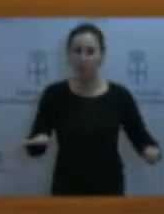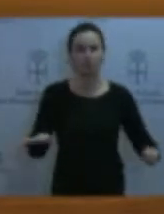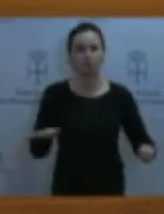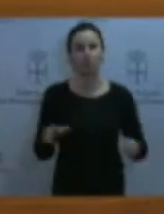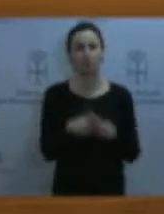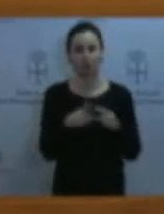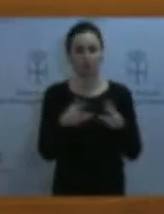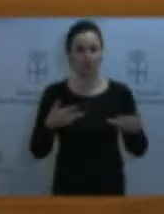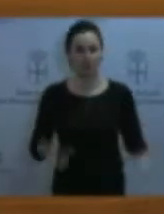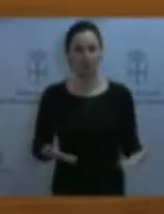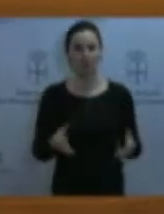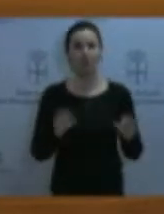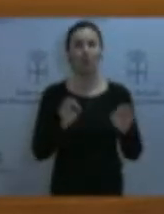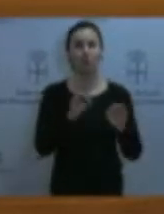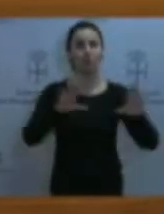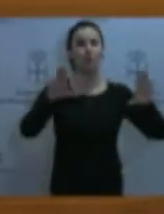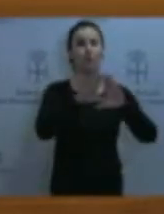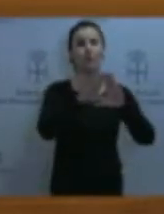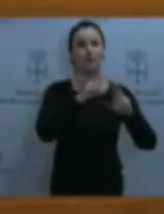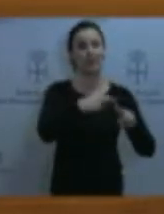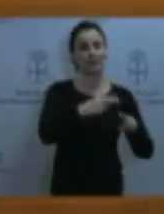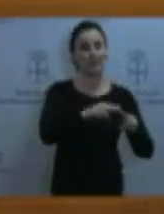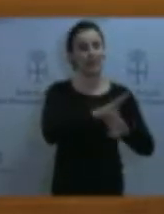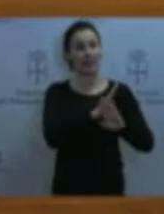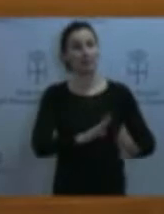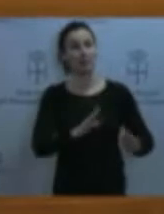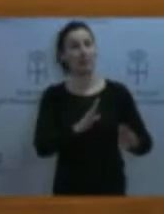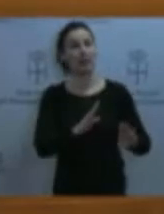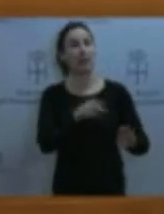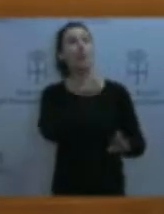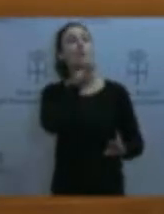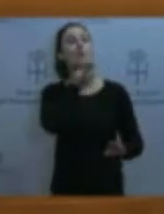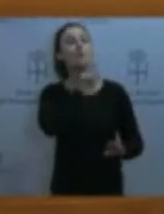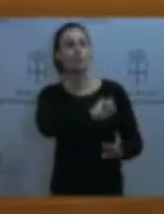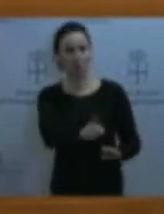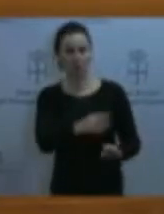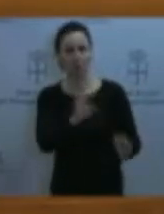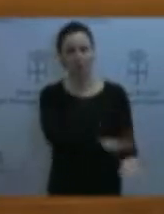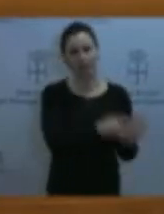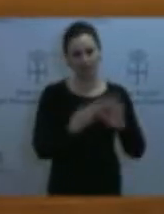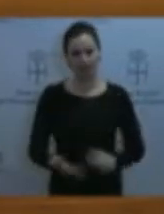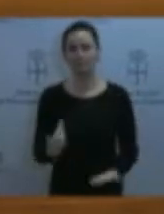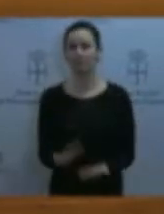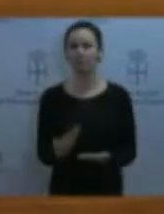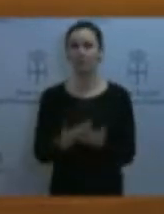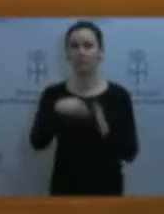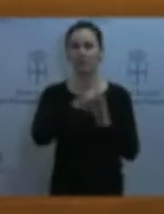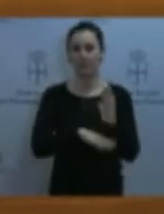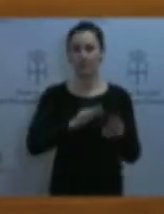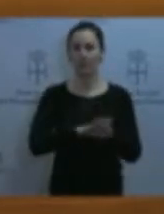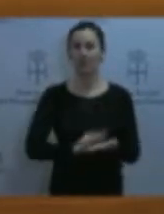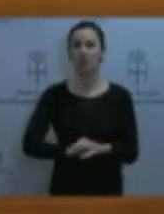pueden quedar en buenas palabras, sino que deben de transformarse en medidas que den soluciones concretas que puedan aplicarse de